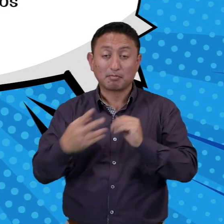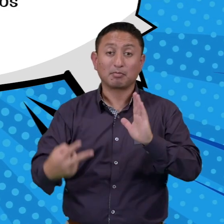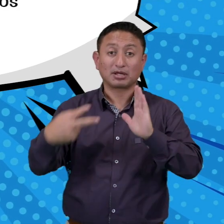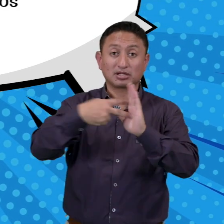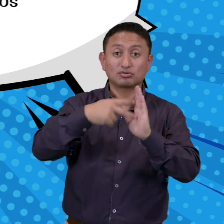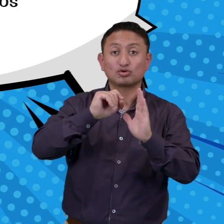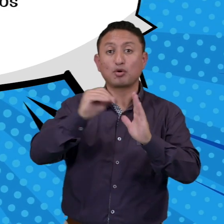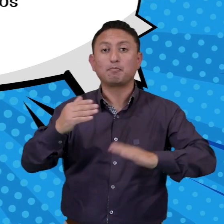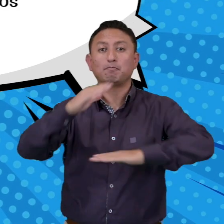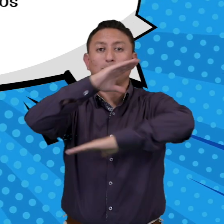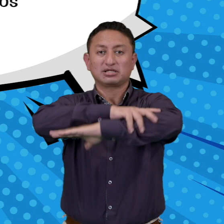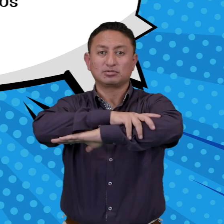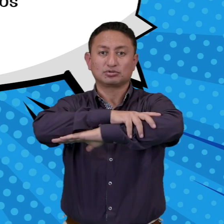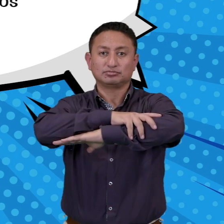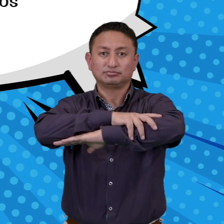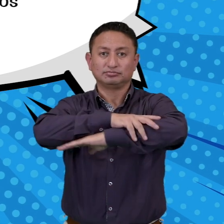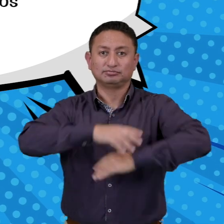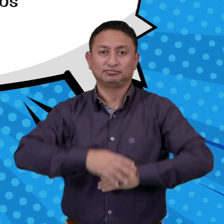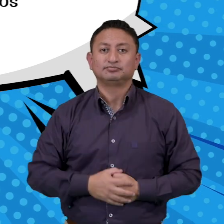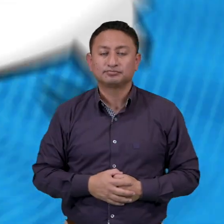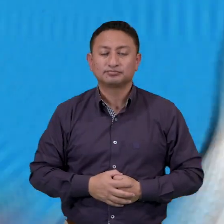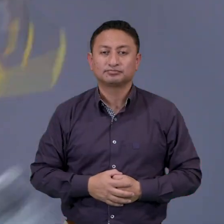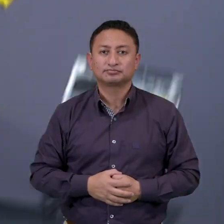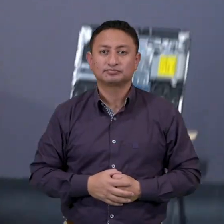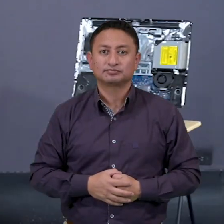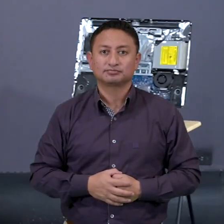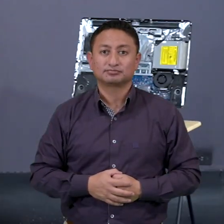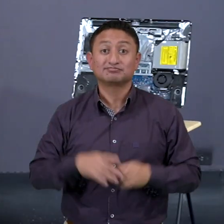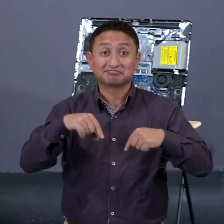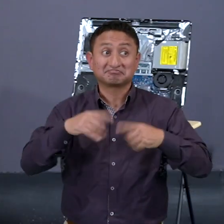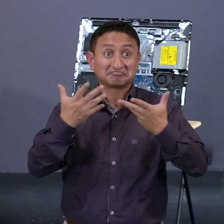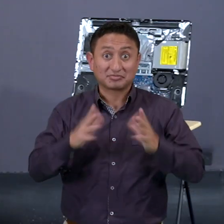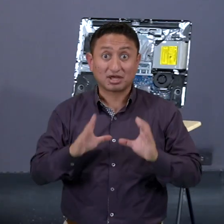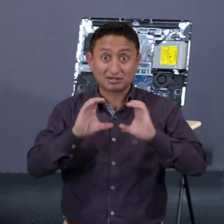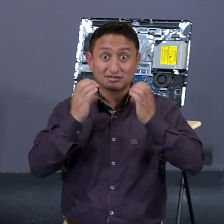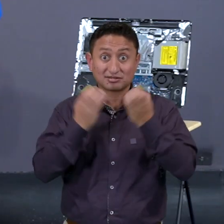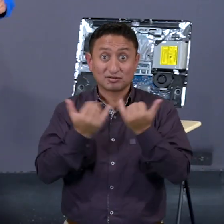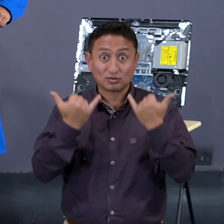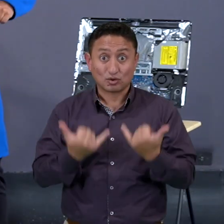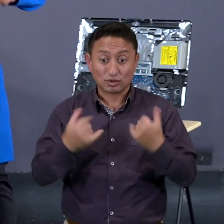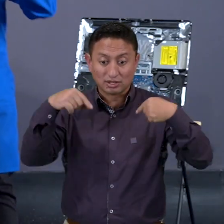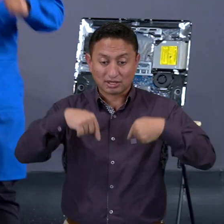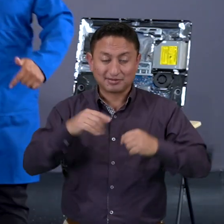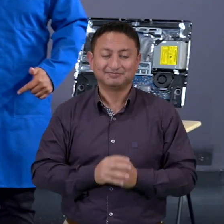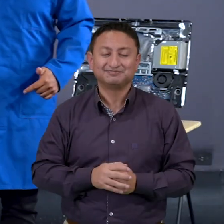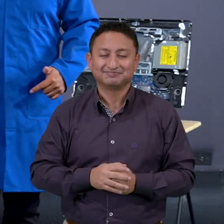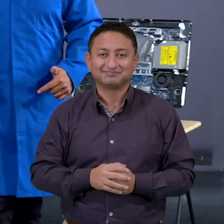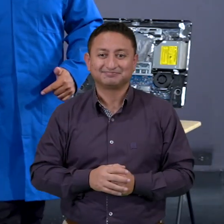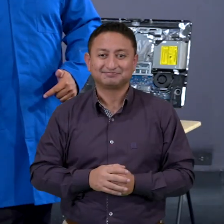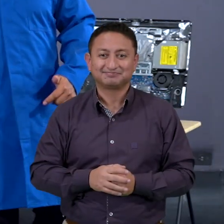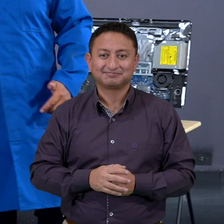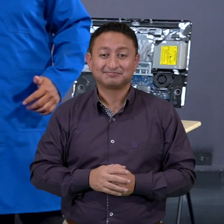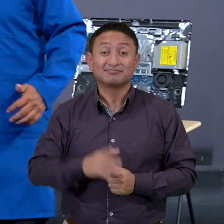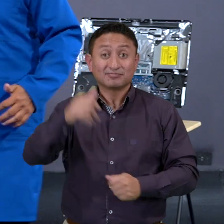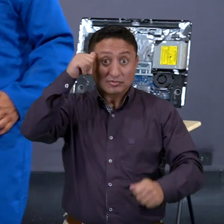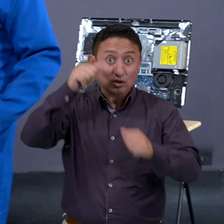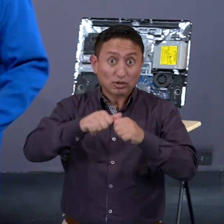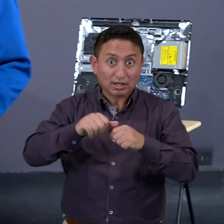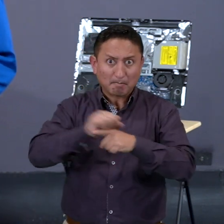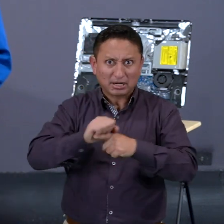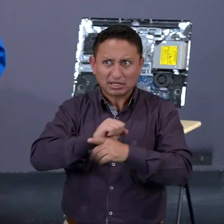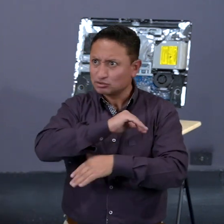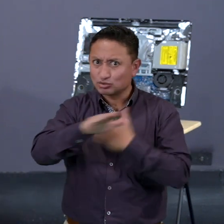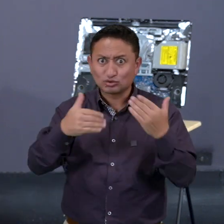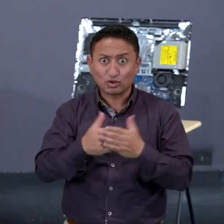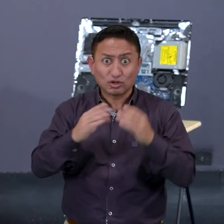ser activos o pasivos. Eso es todo por la clase de hoy aquí en Hágale VT. Recuerden poner en